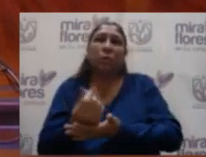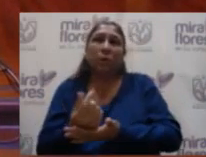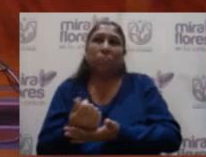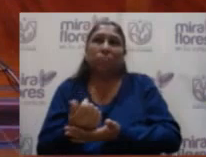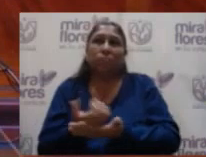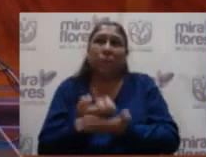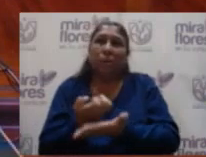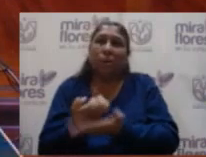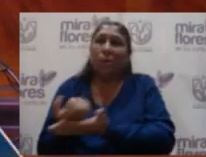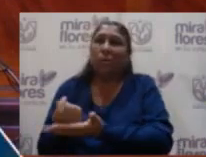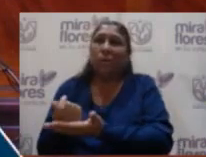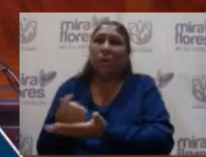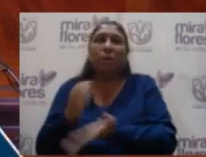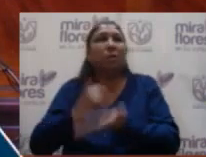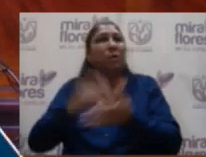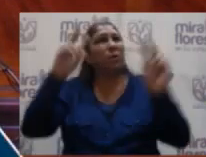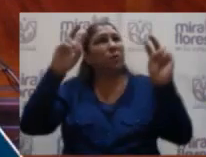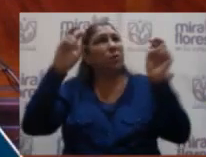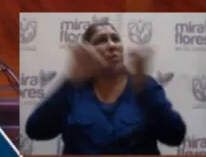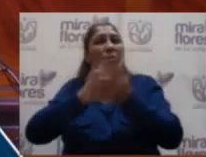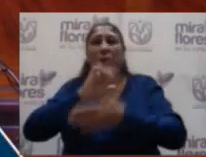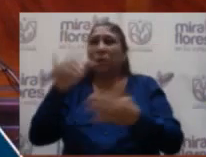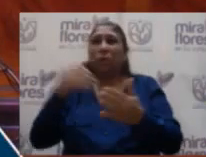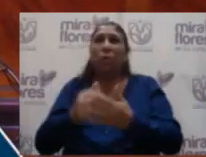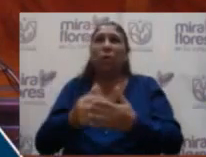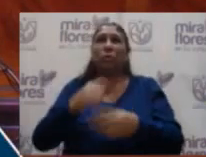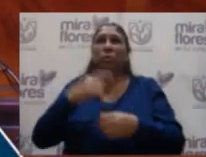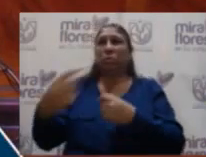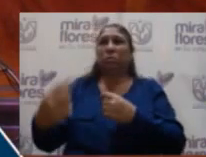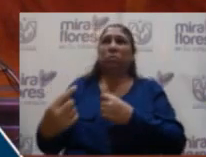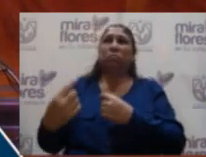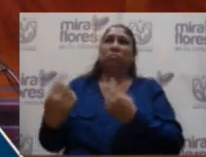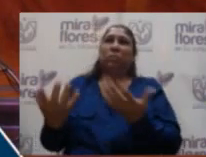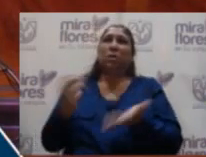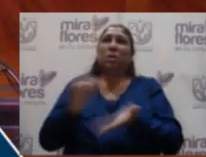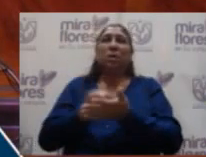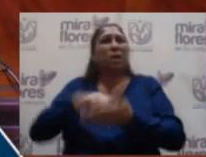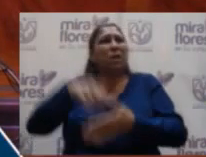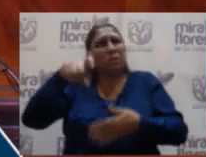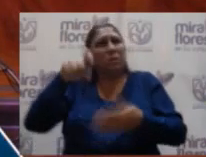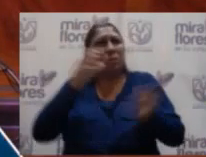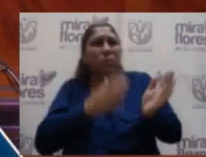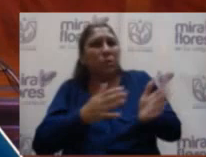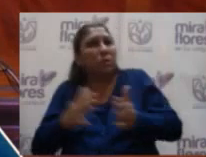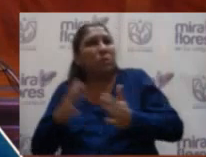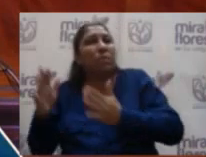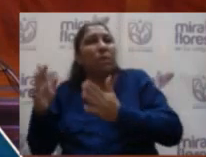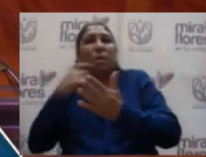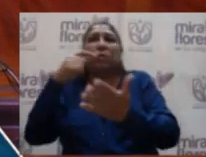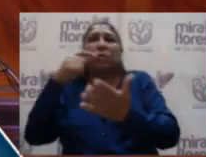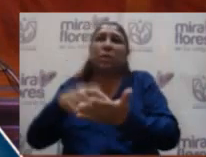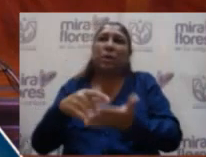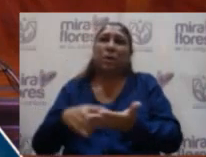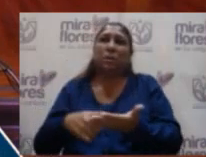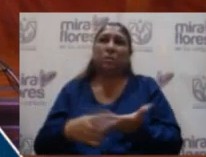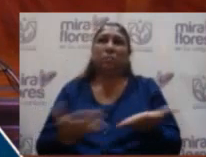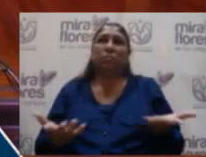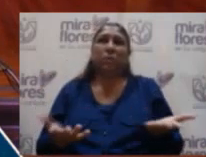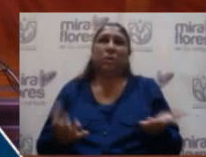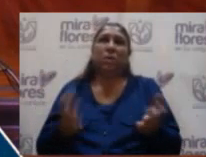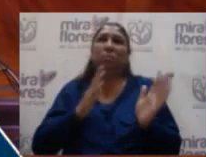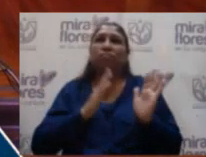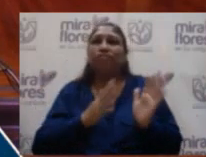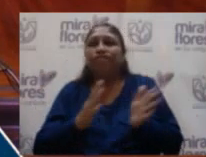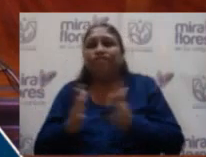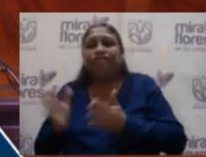es un tema que creo que a todos nos atañe y que corresponde estar preparados para la eventualidad. Entonces, esa es una información que viene de